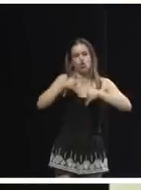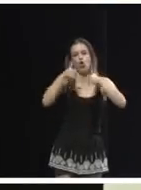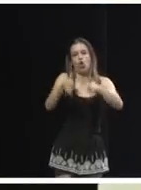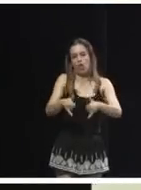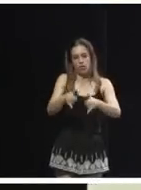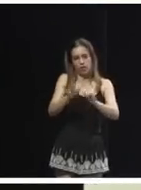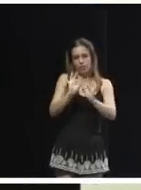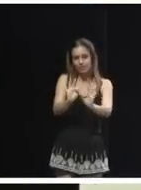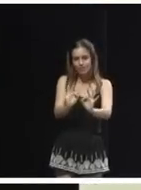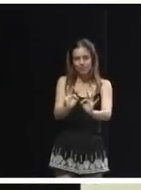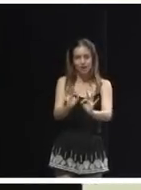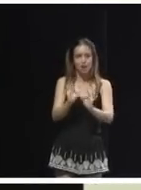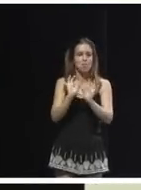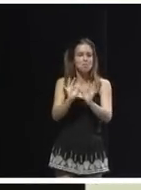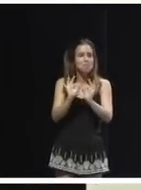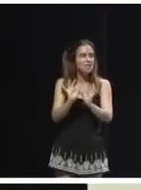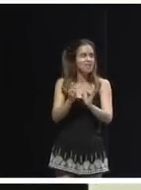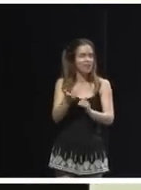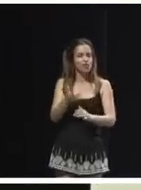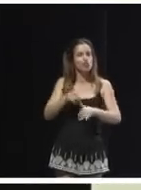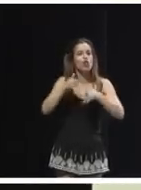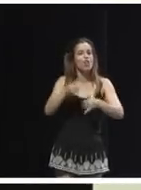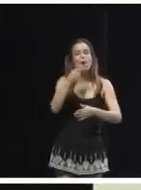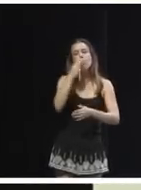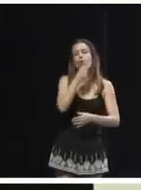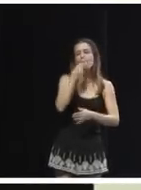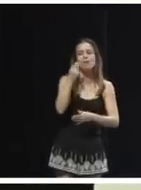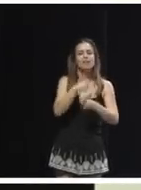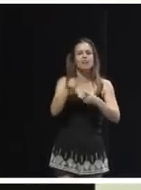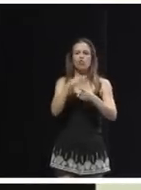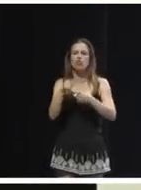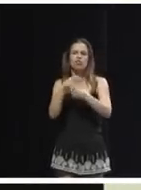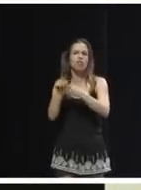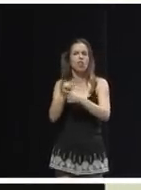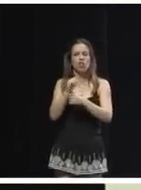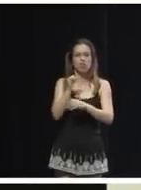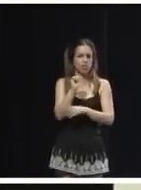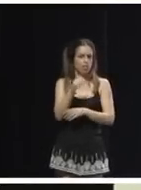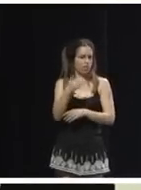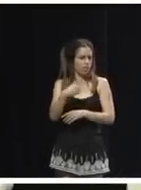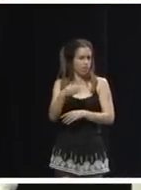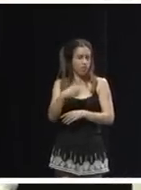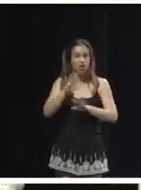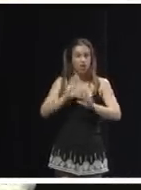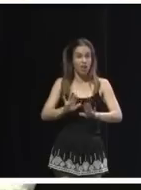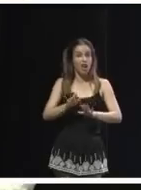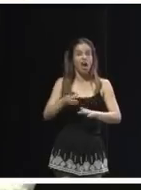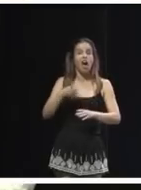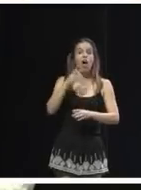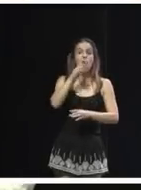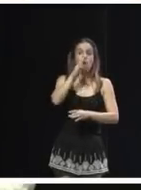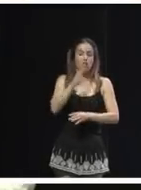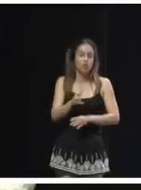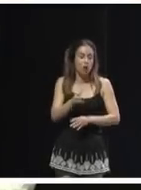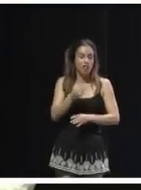campaña prometiendo cosas. Yolanda ha estado casi 4 años haciendo lo que prometía, enfrentándose